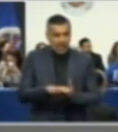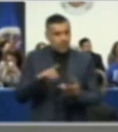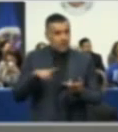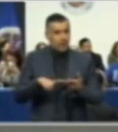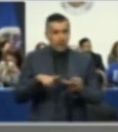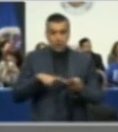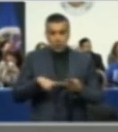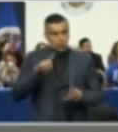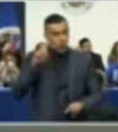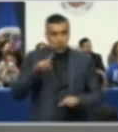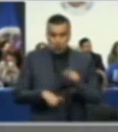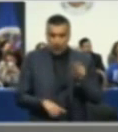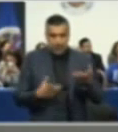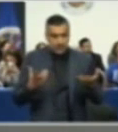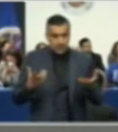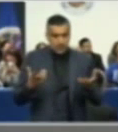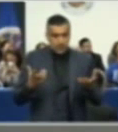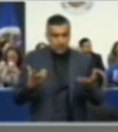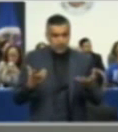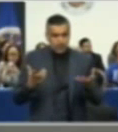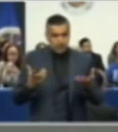puedes hacer,